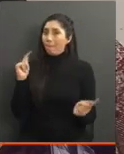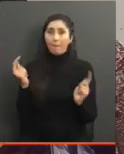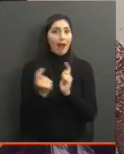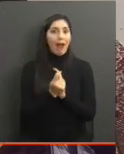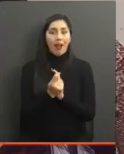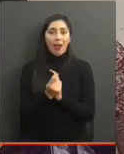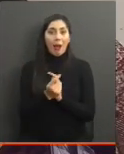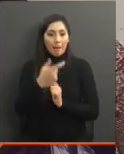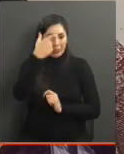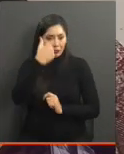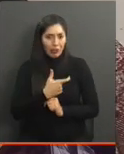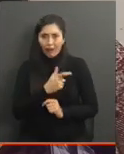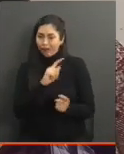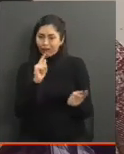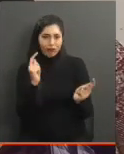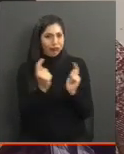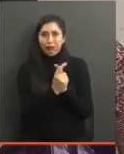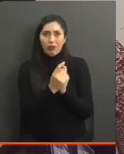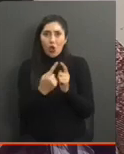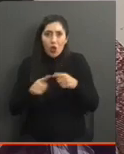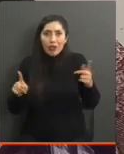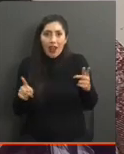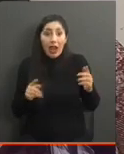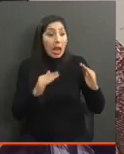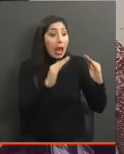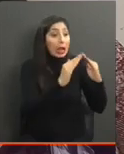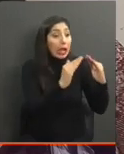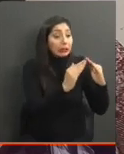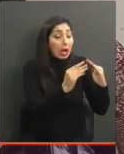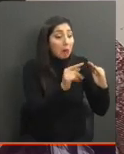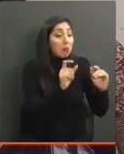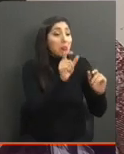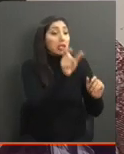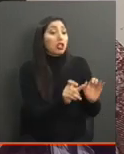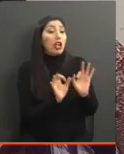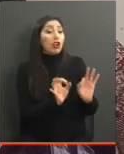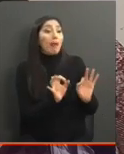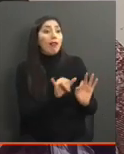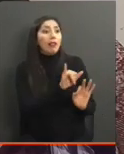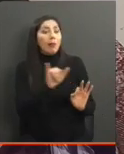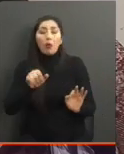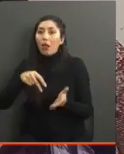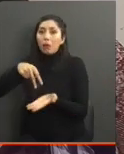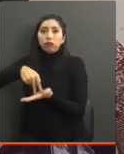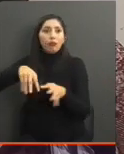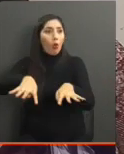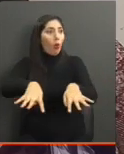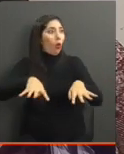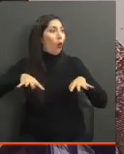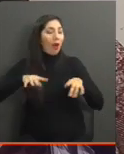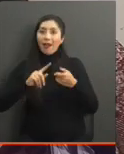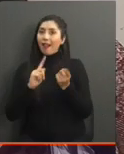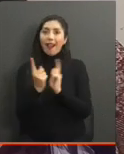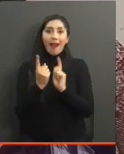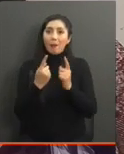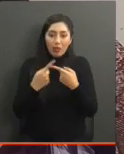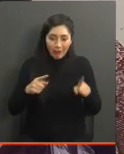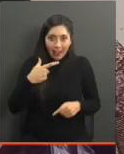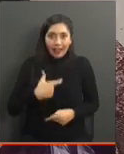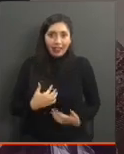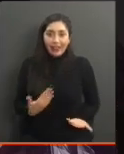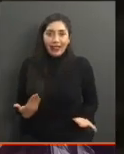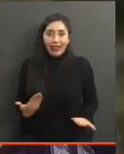persona. En tu casa tú eres una persona normal, pero en el escenario eres otra persona. No te